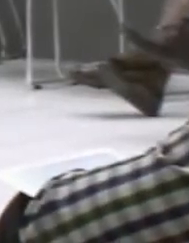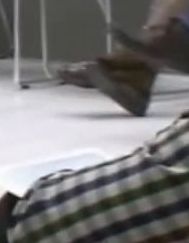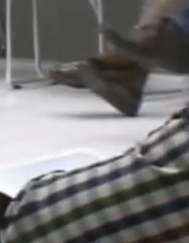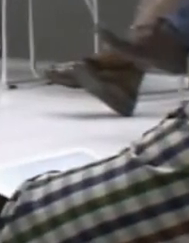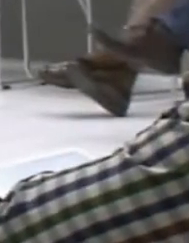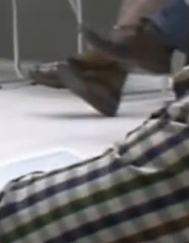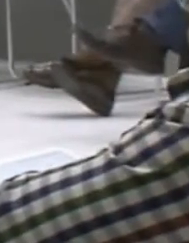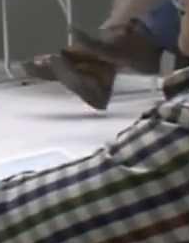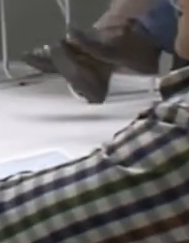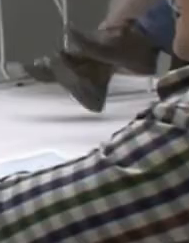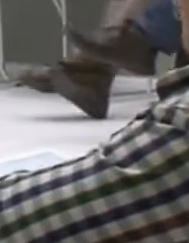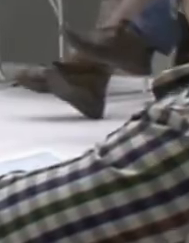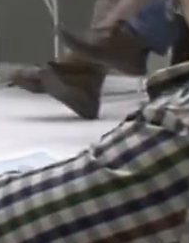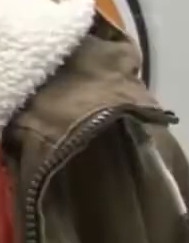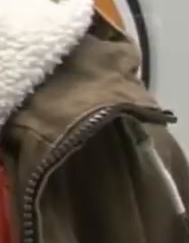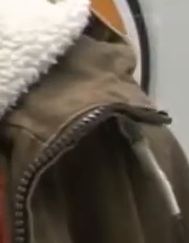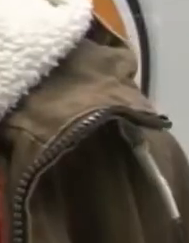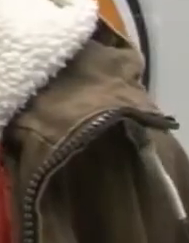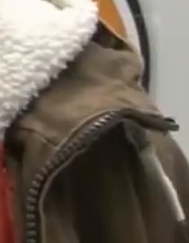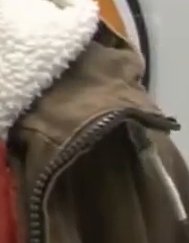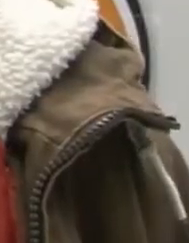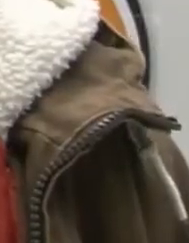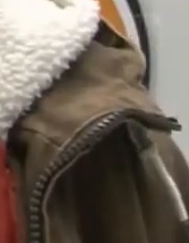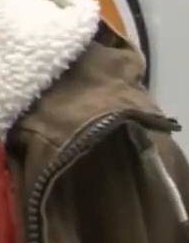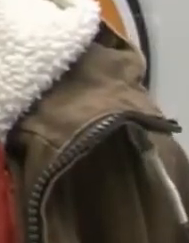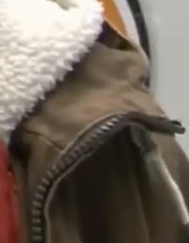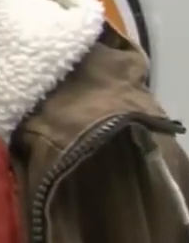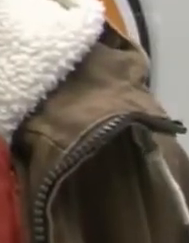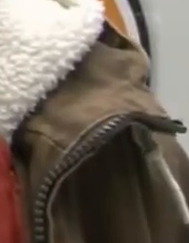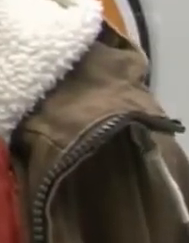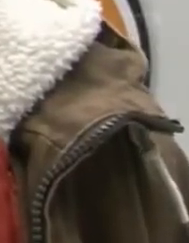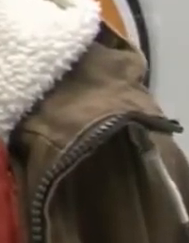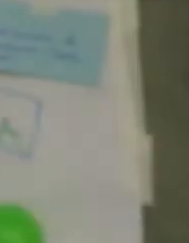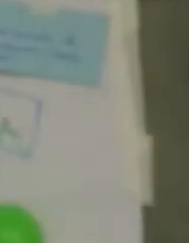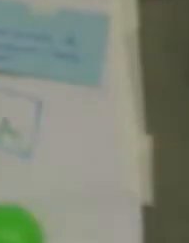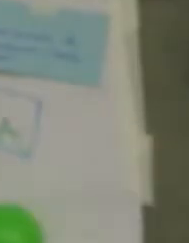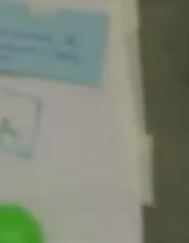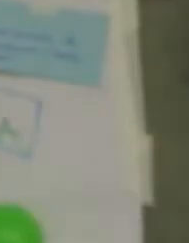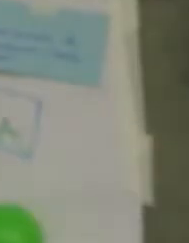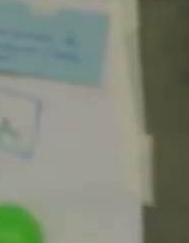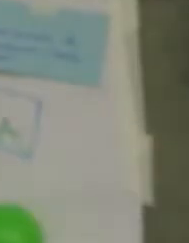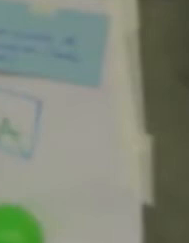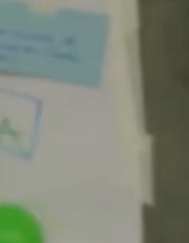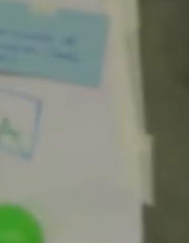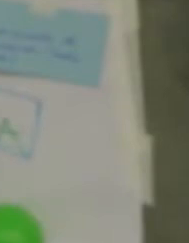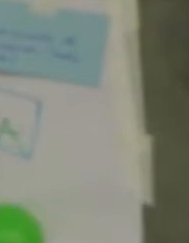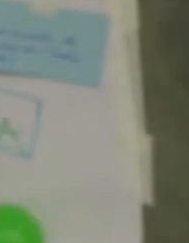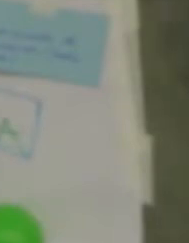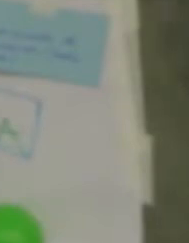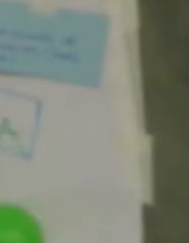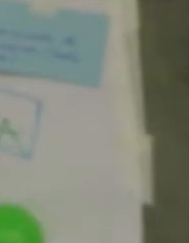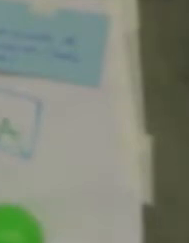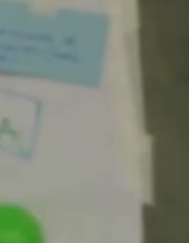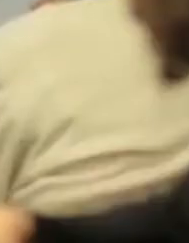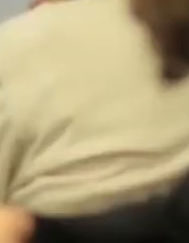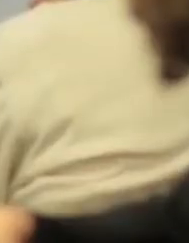esan ikasten disfrutatu indet, hoi da gaurko esaldia, ez da? Tiempo para escucharnos, para